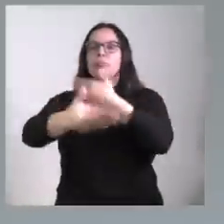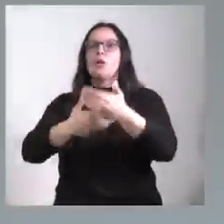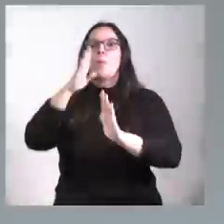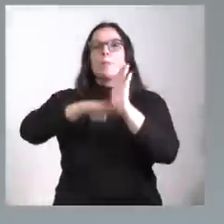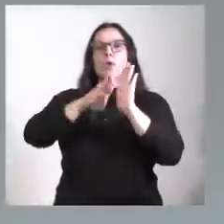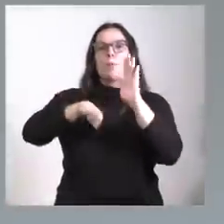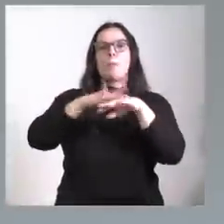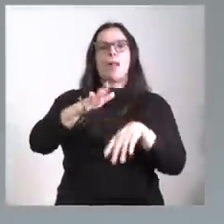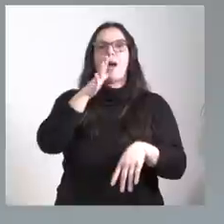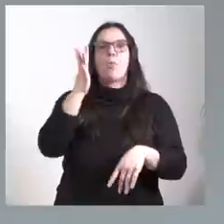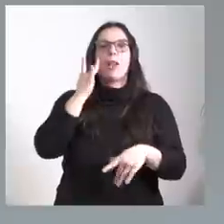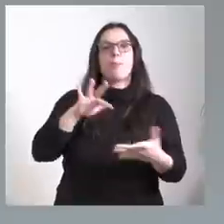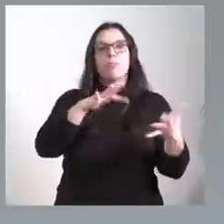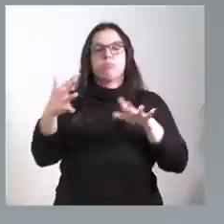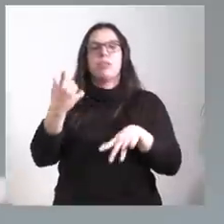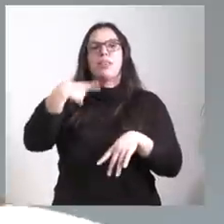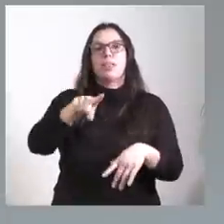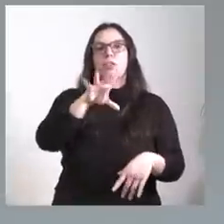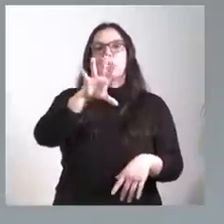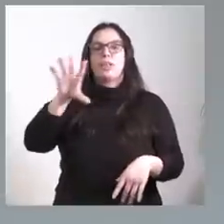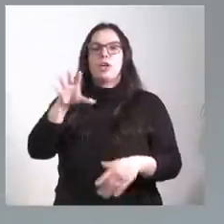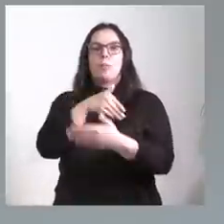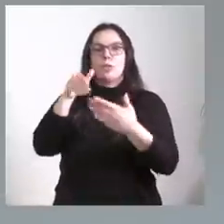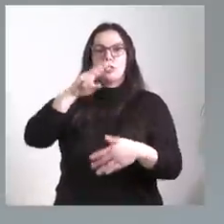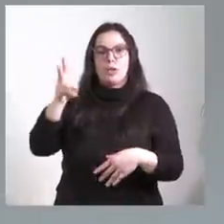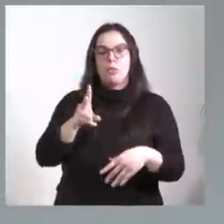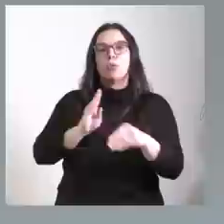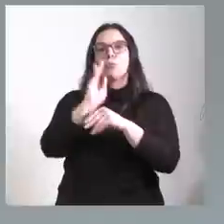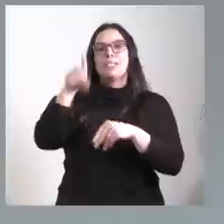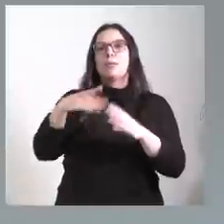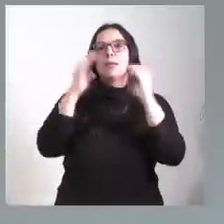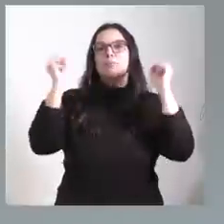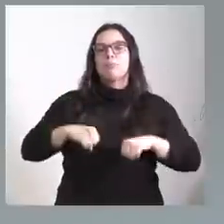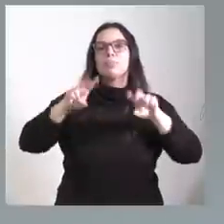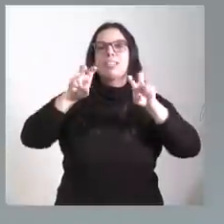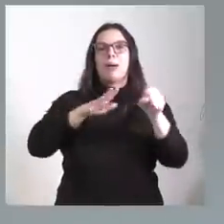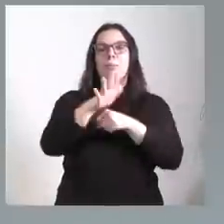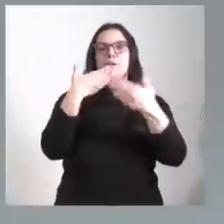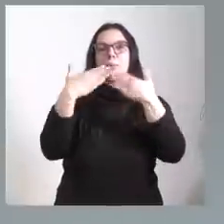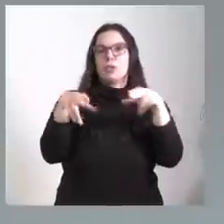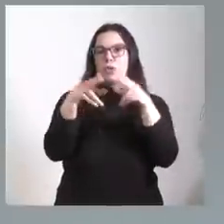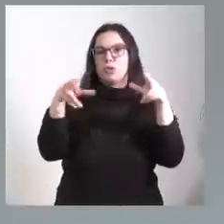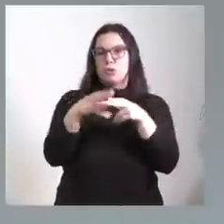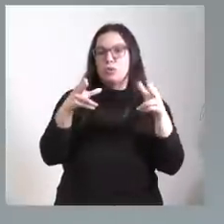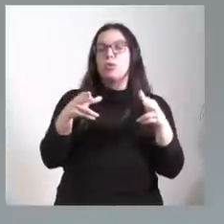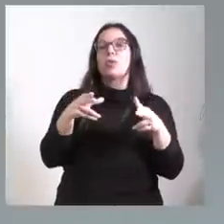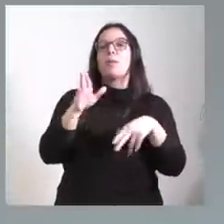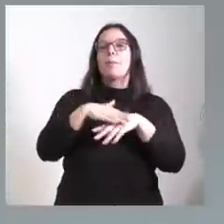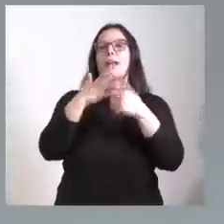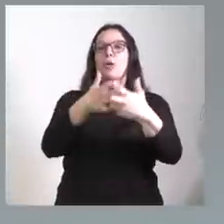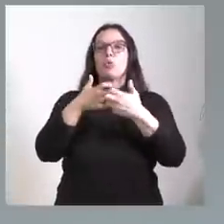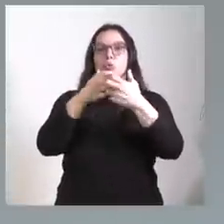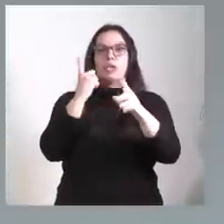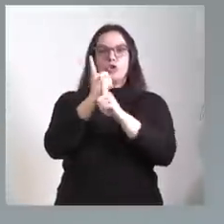por un importe de 55 millones de euros o el cumplimiento de los acuerdos en el ámbito del diálogo social en materia de lucha contra incendios